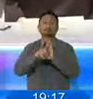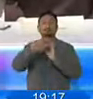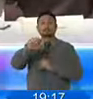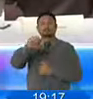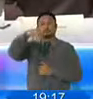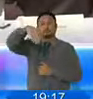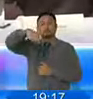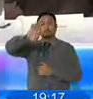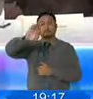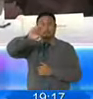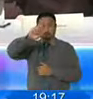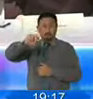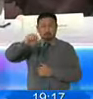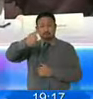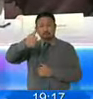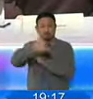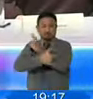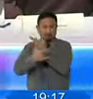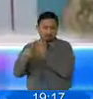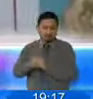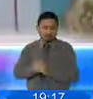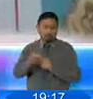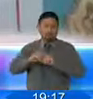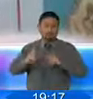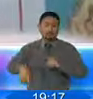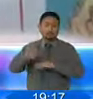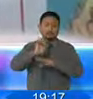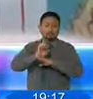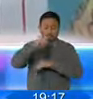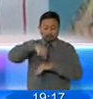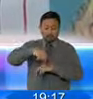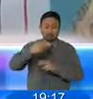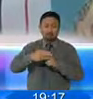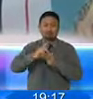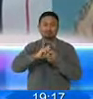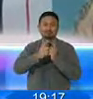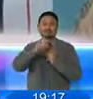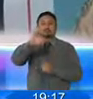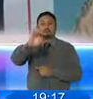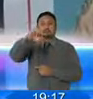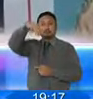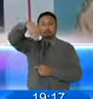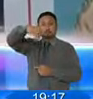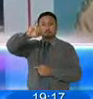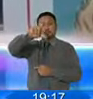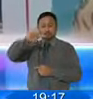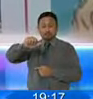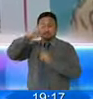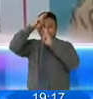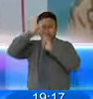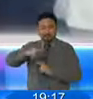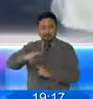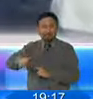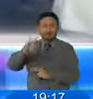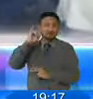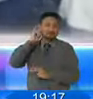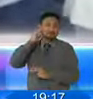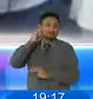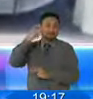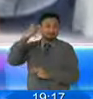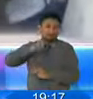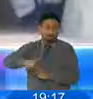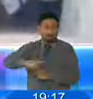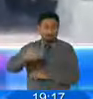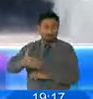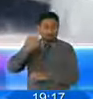funciona en varios países no obstante aquí se llamará alerta emiliano no era la menor lohan a que fue raptada y luego asesinada